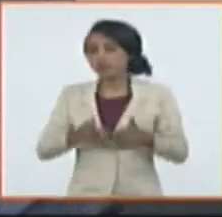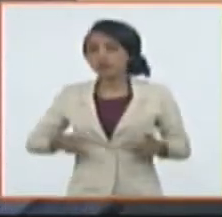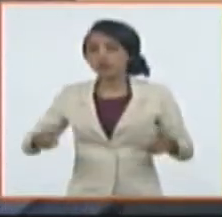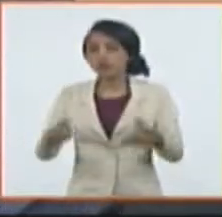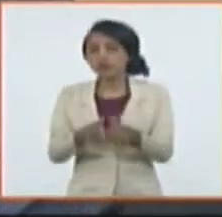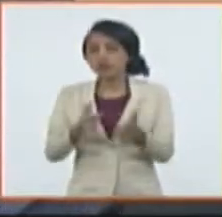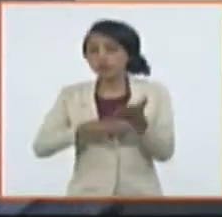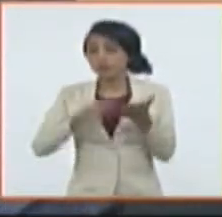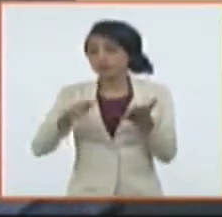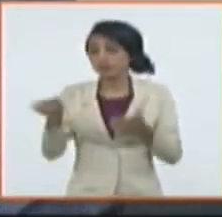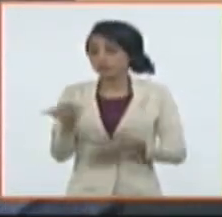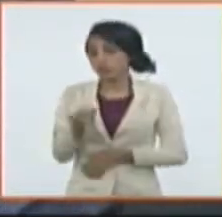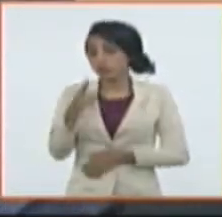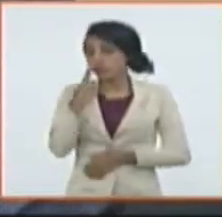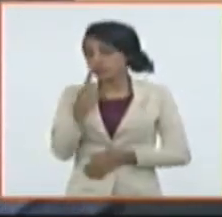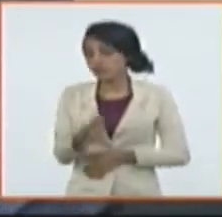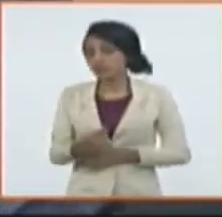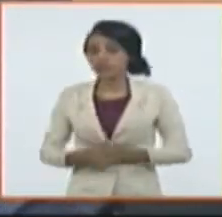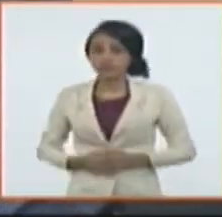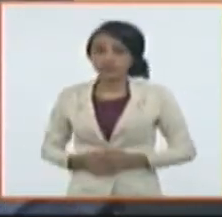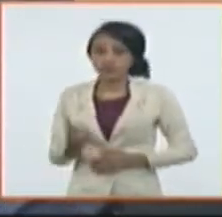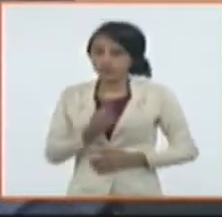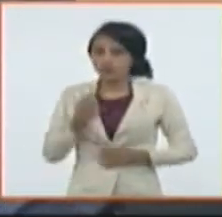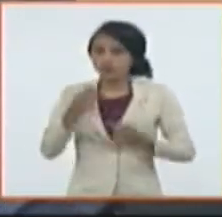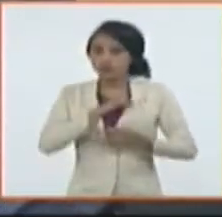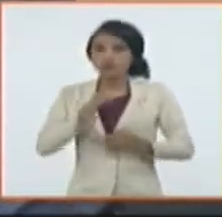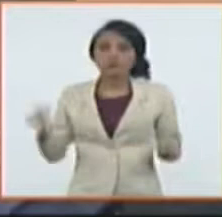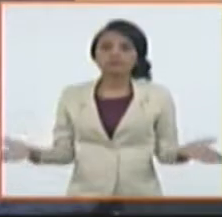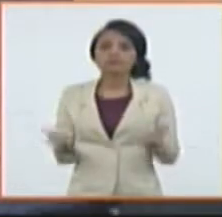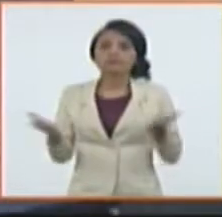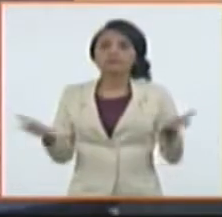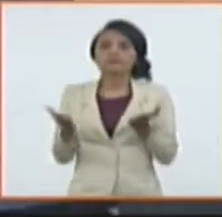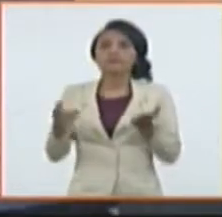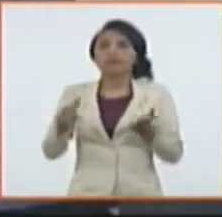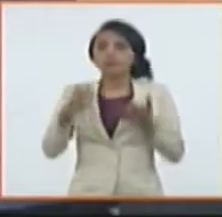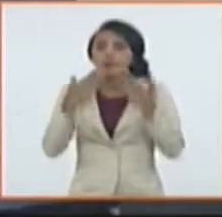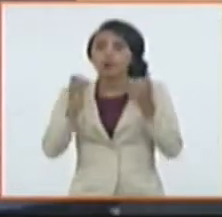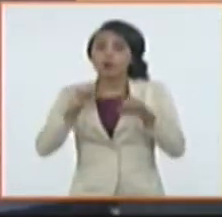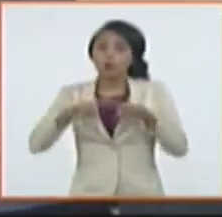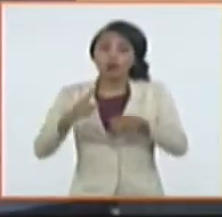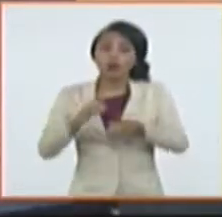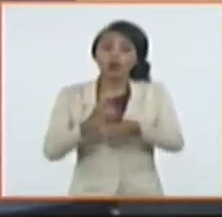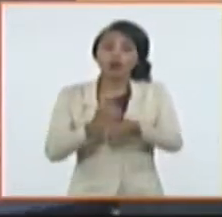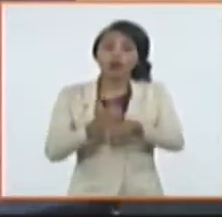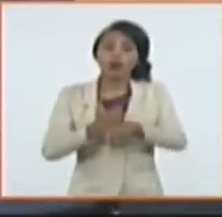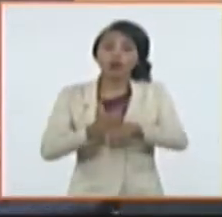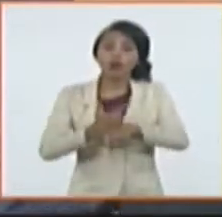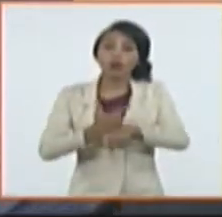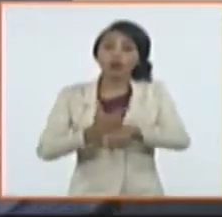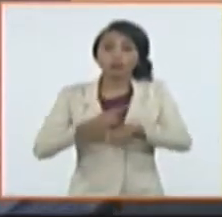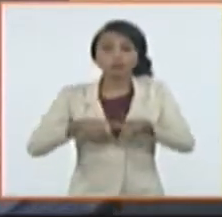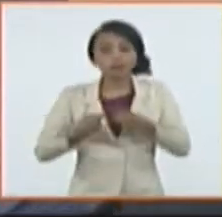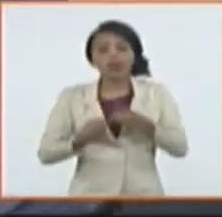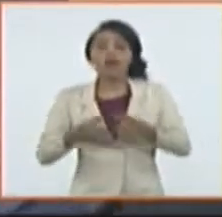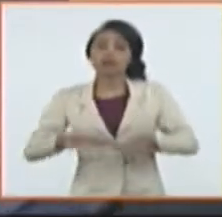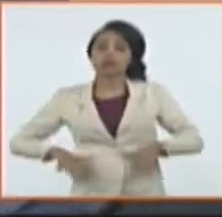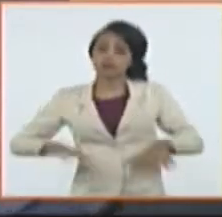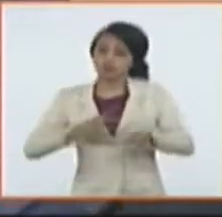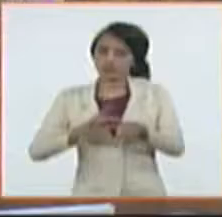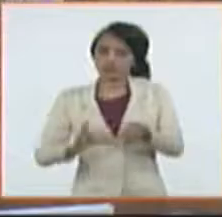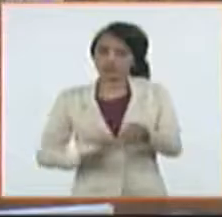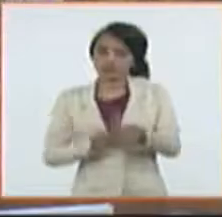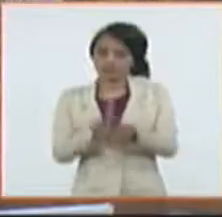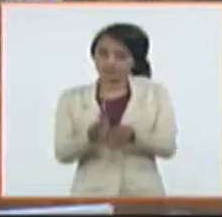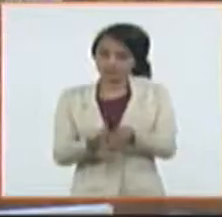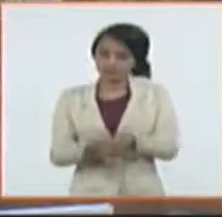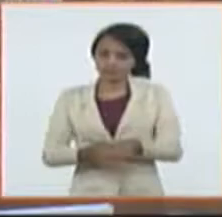queremos avanzar, y que todo esto se ralentiza también por la situación que